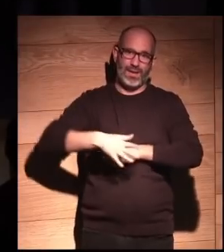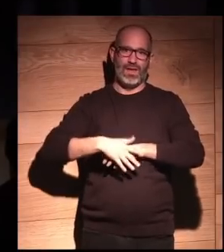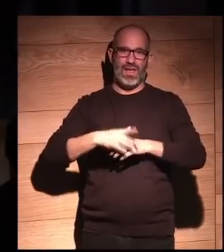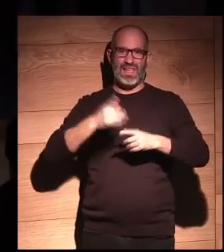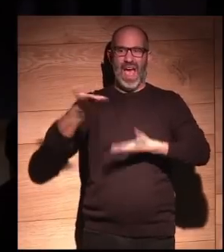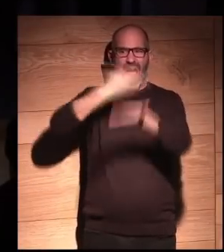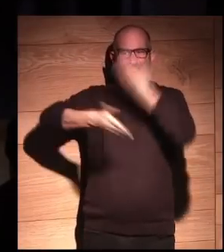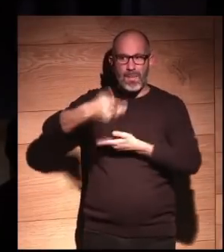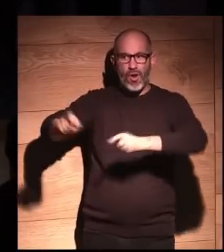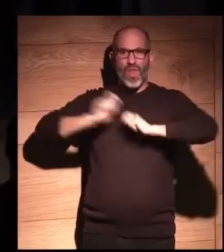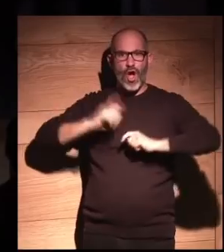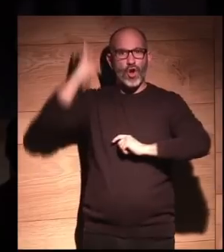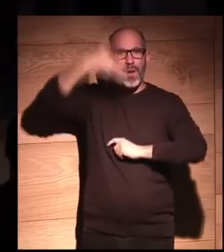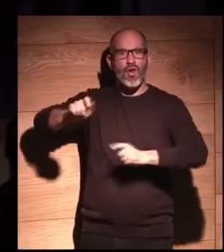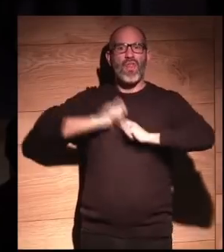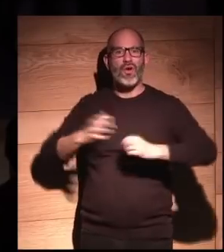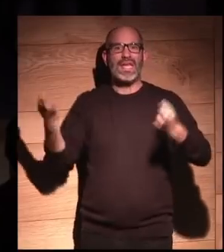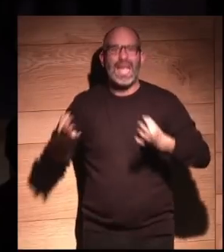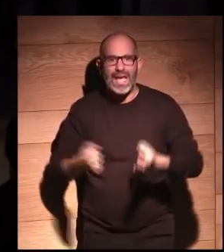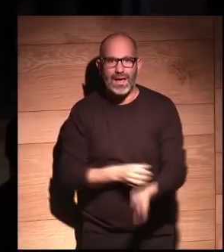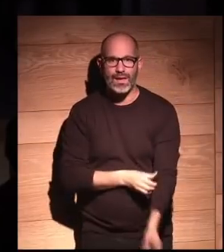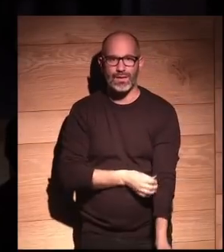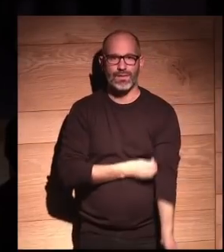a cambio, los romanos, ¿qué nos han dado?